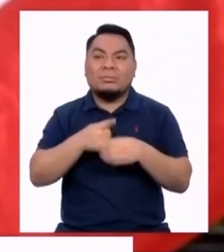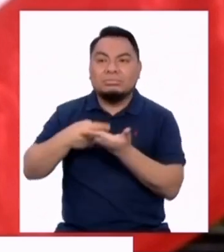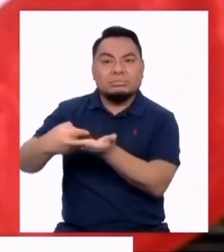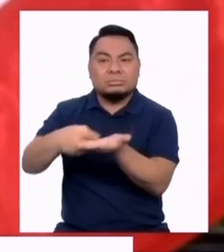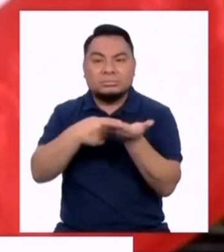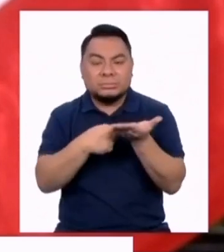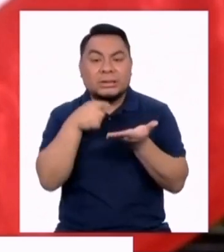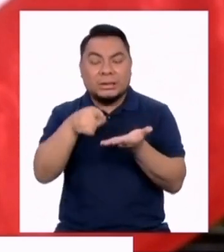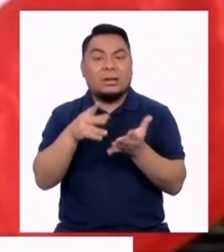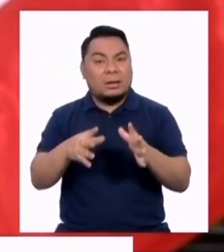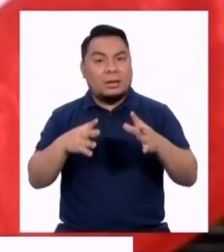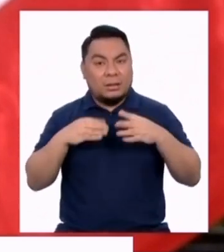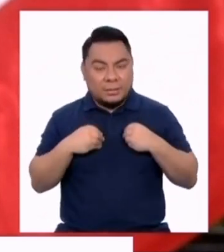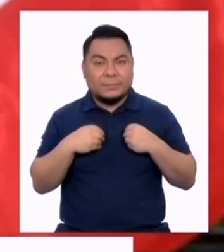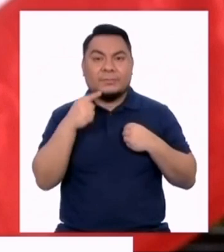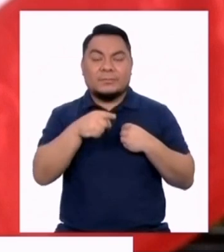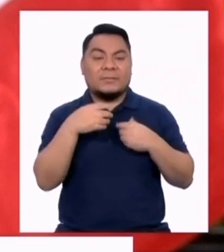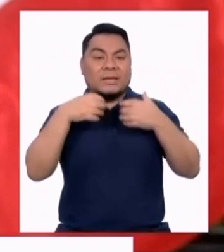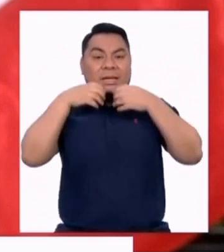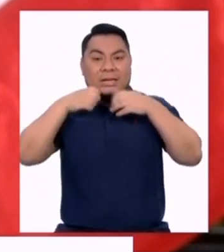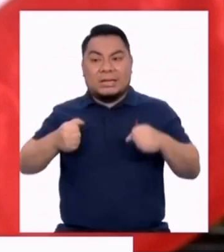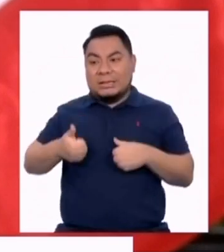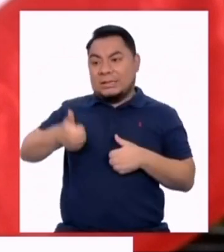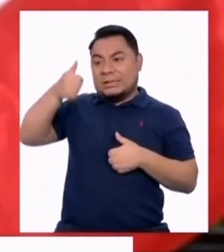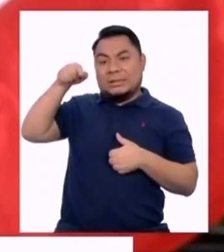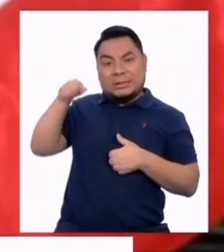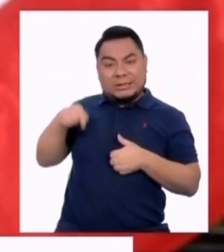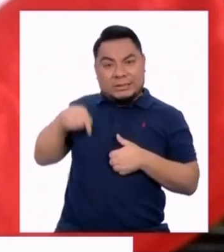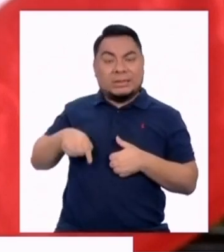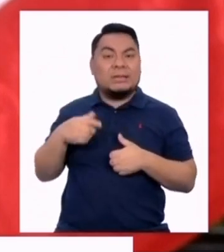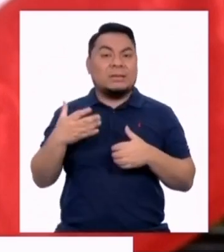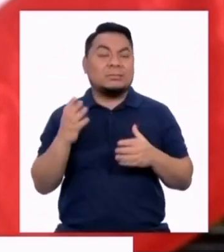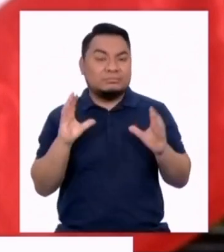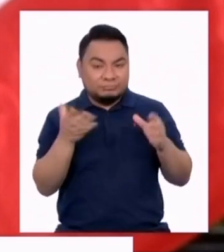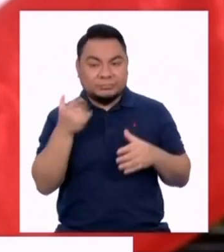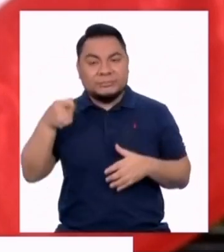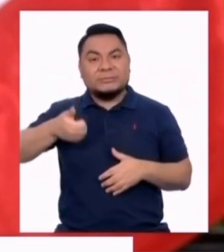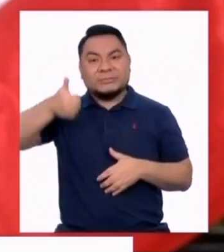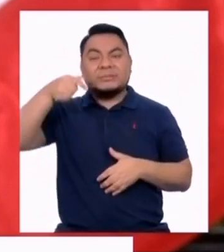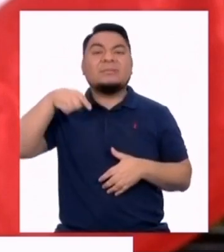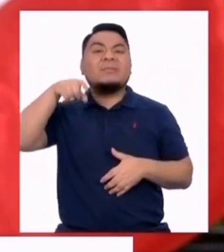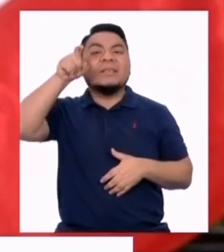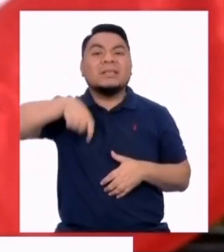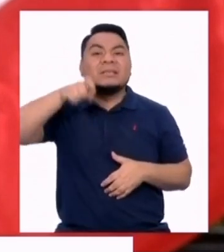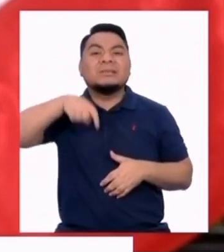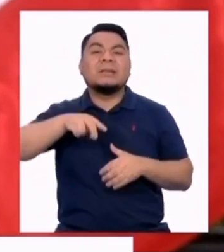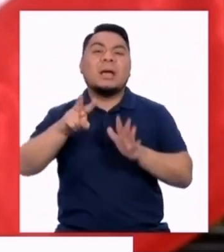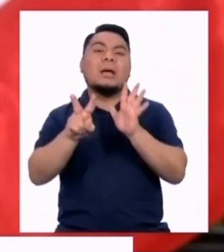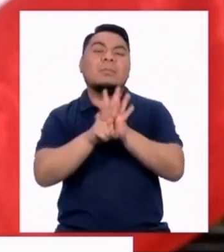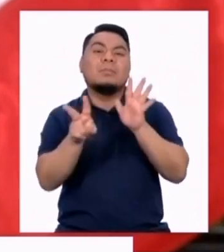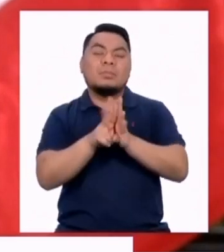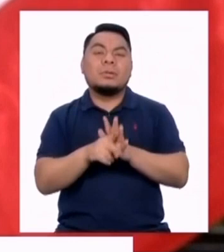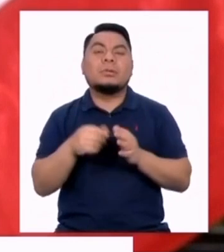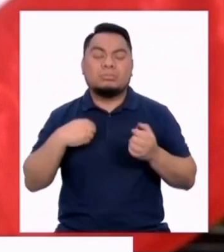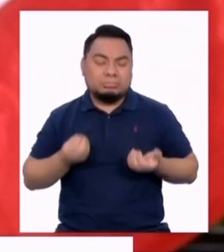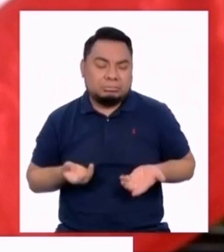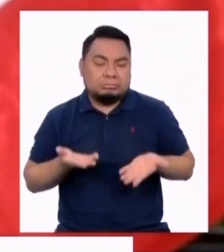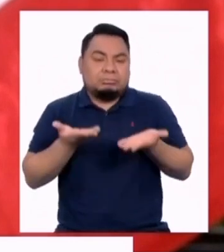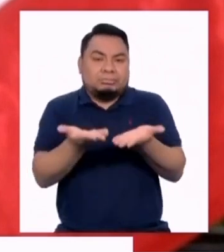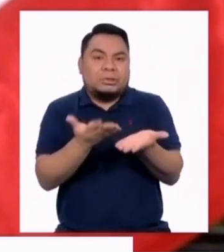espacio que requiere de la voluntad y el desprendimiento de todos como señalé